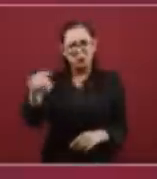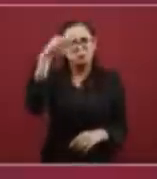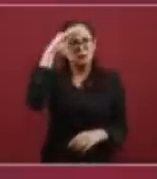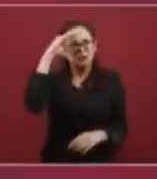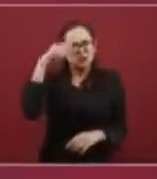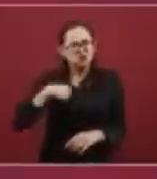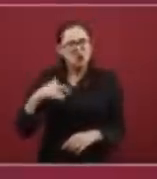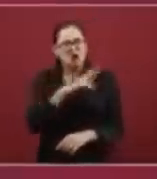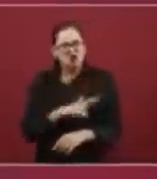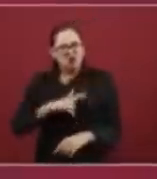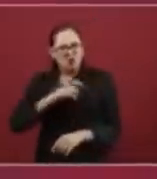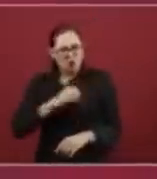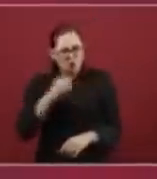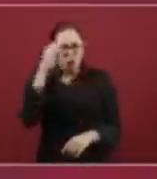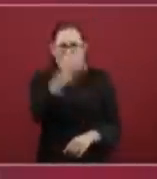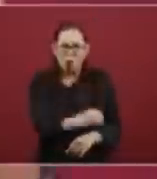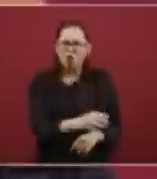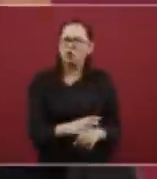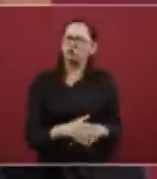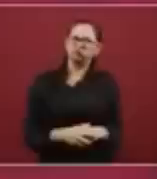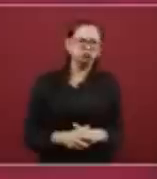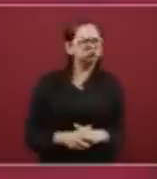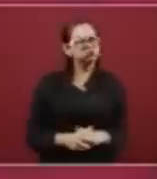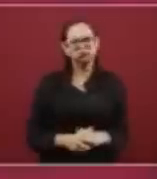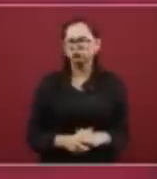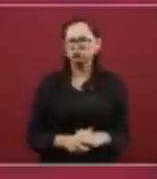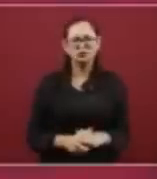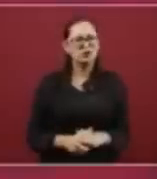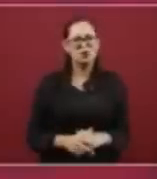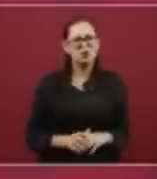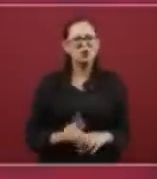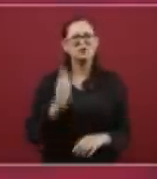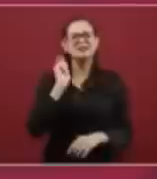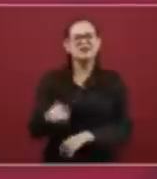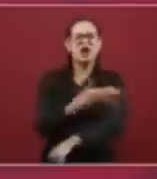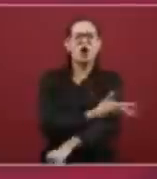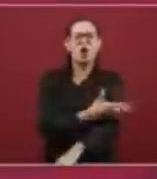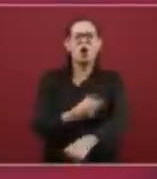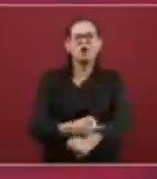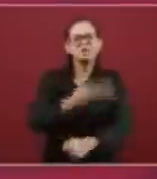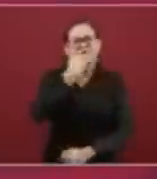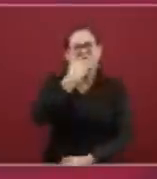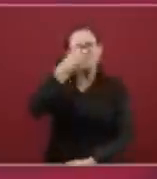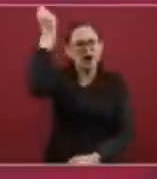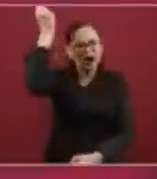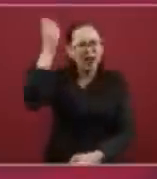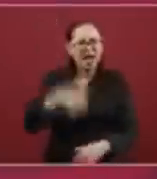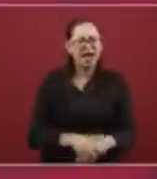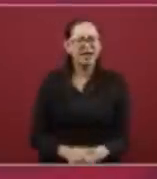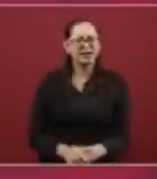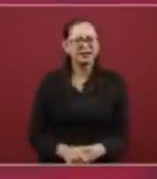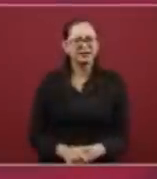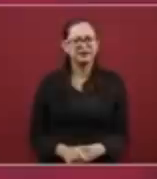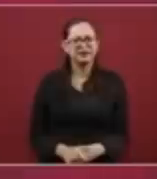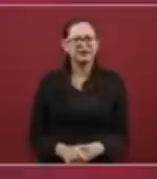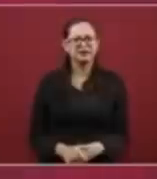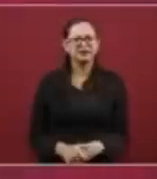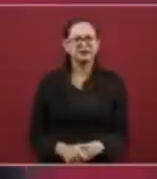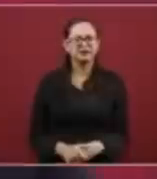de rencores. No, es decir, fuera máscaras. Fuera, ¿sí?, máscaras. No.